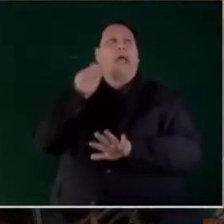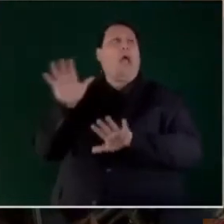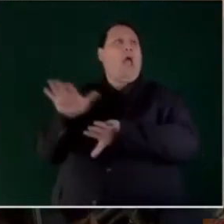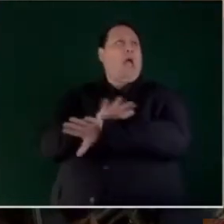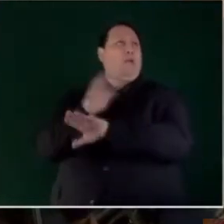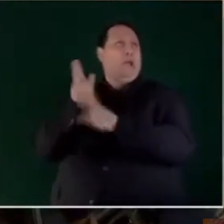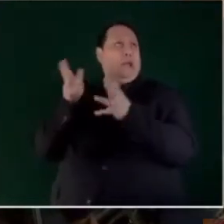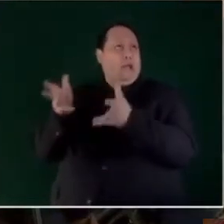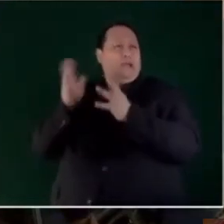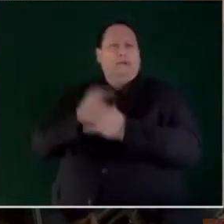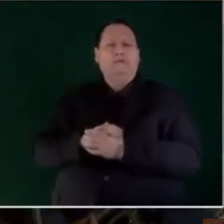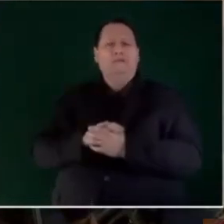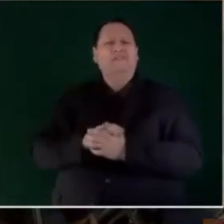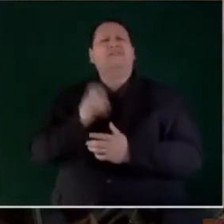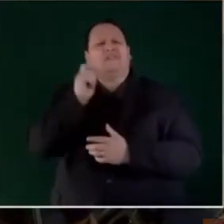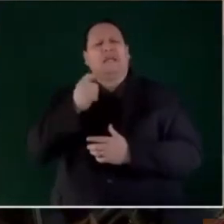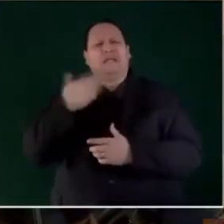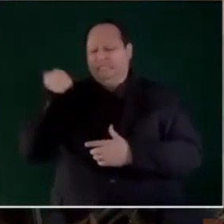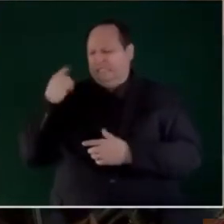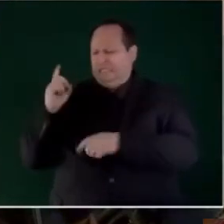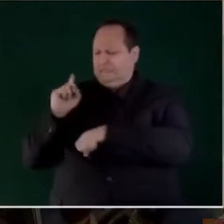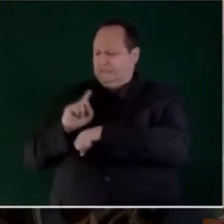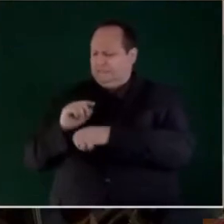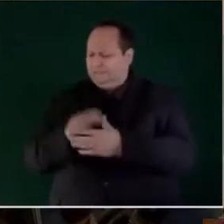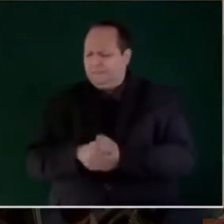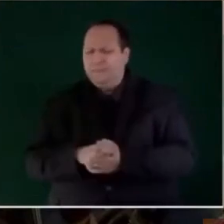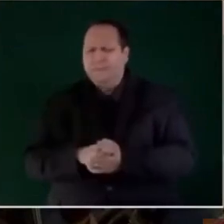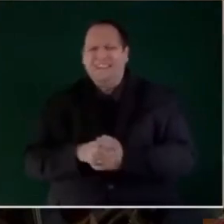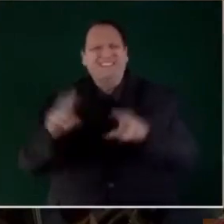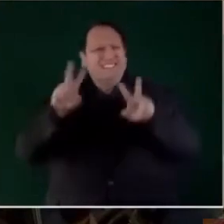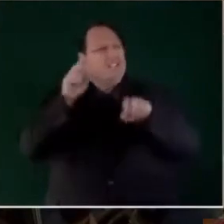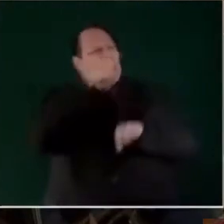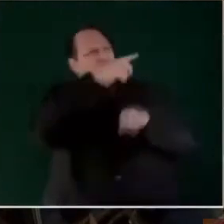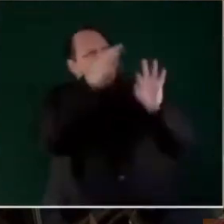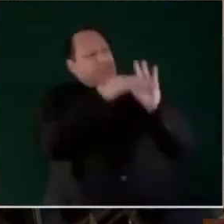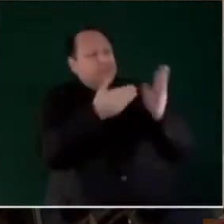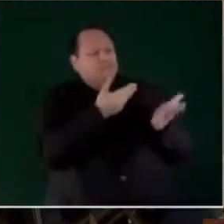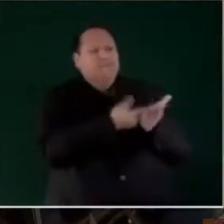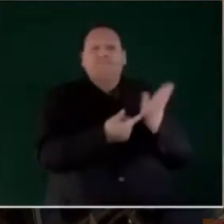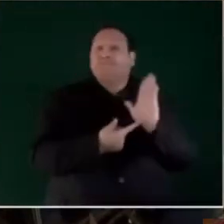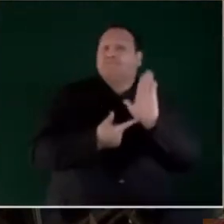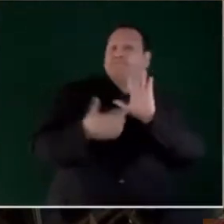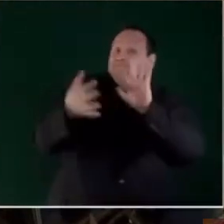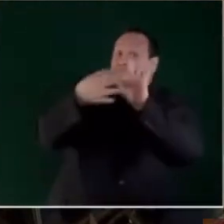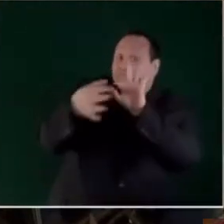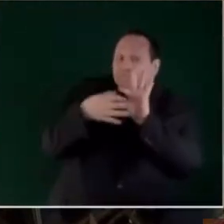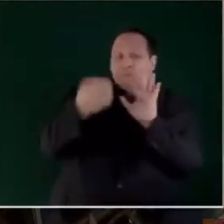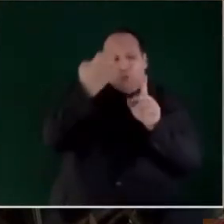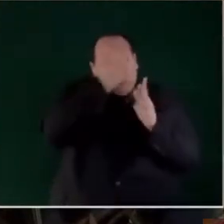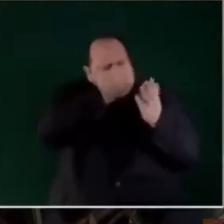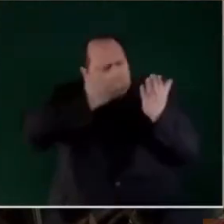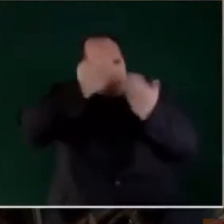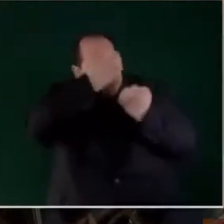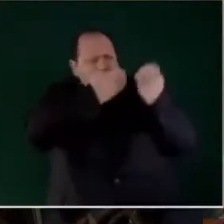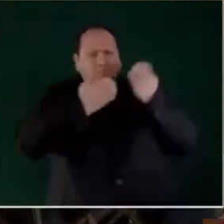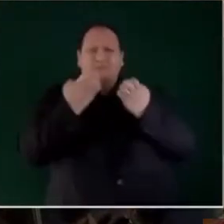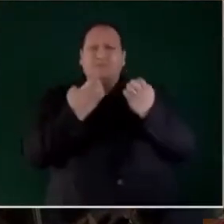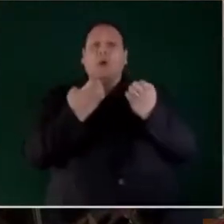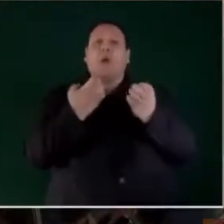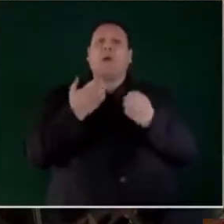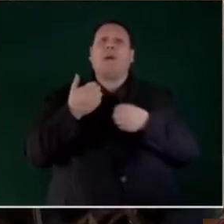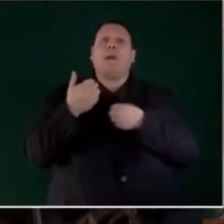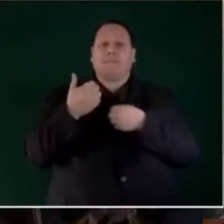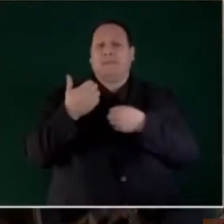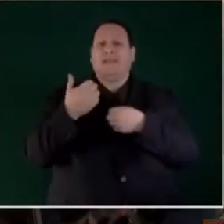presidente? En días recientes, con este tema que usted puso y que se ha estado analizando con base en las